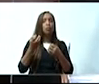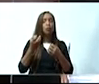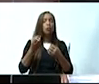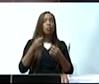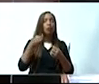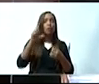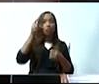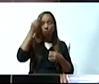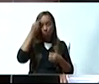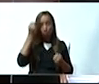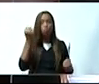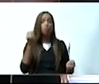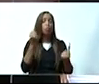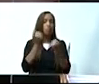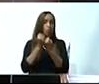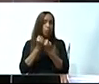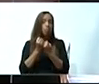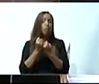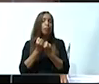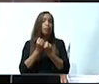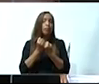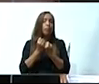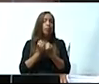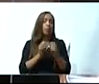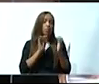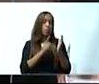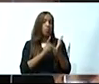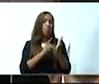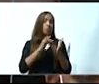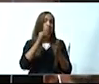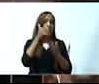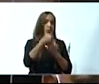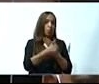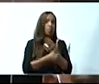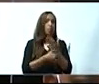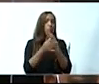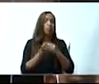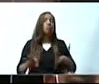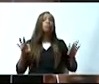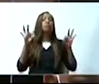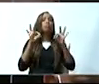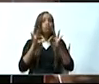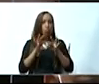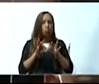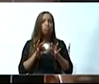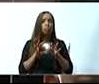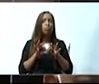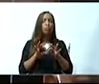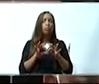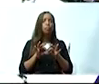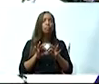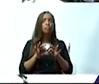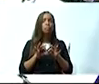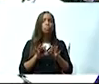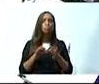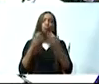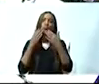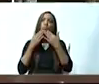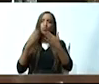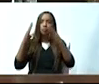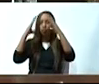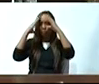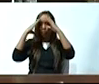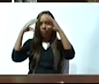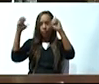a tan importante pieza. Muchas gracias, señor presidente, honorables diputados y diputadas. Otorgo el uso de la palabra